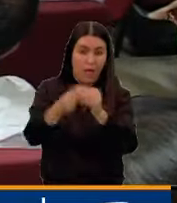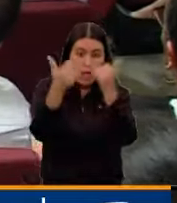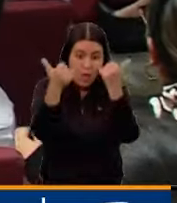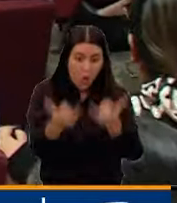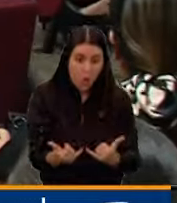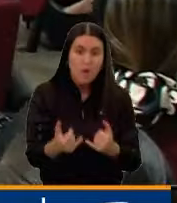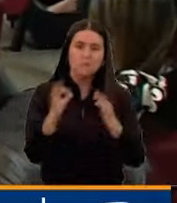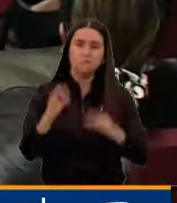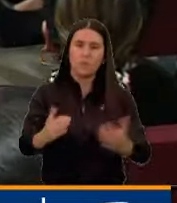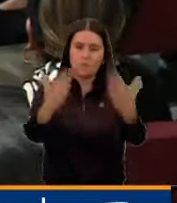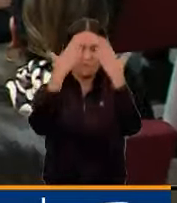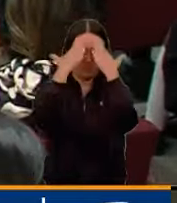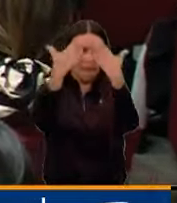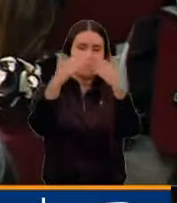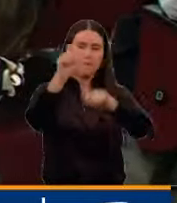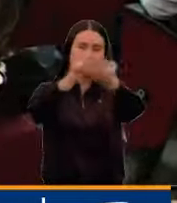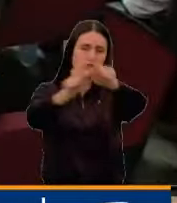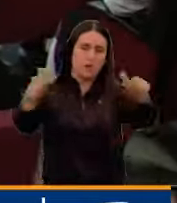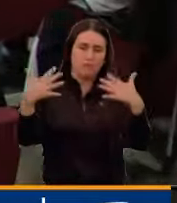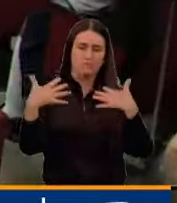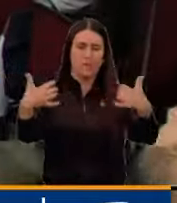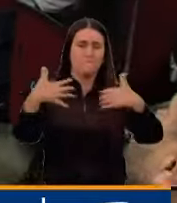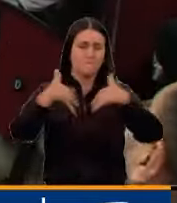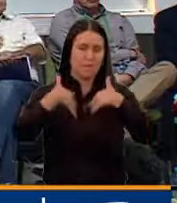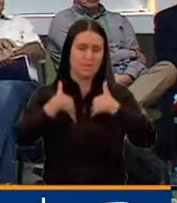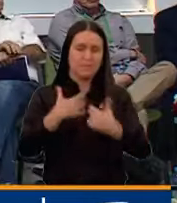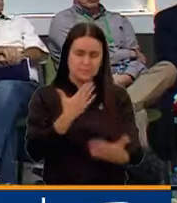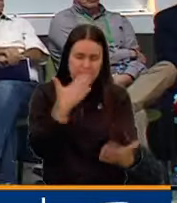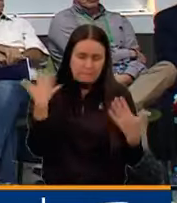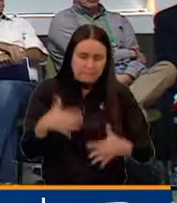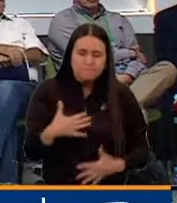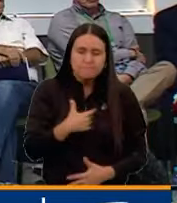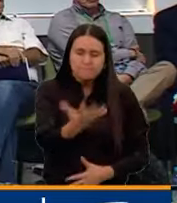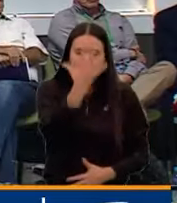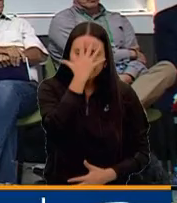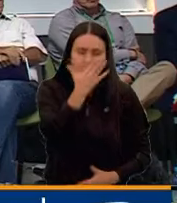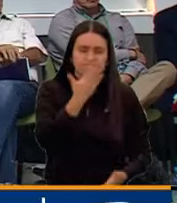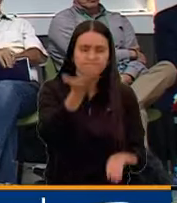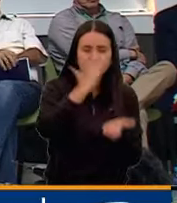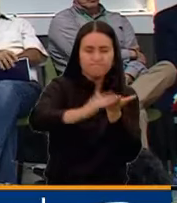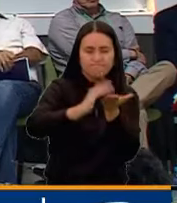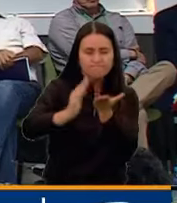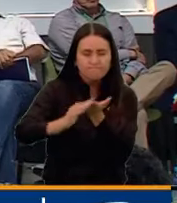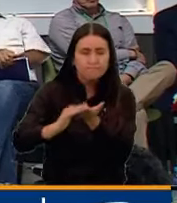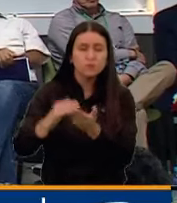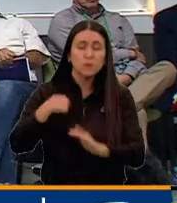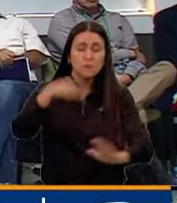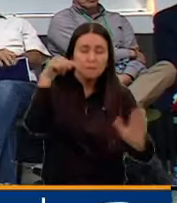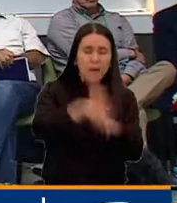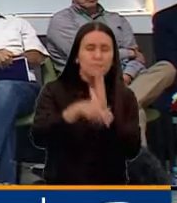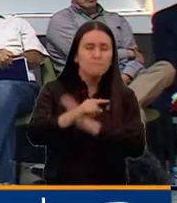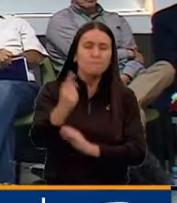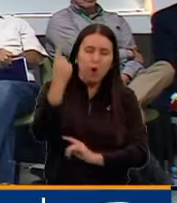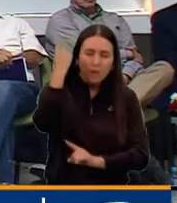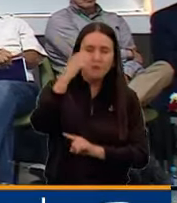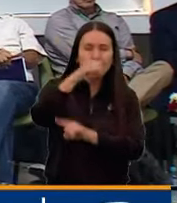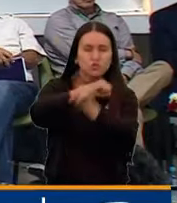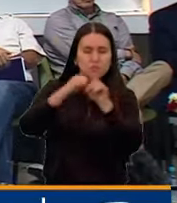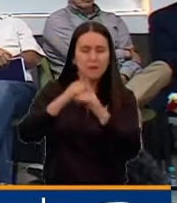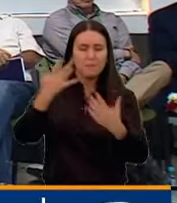perdón públicamente a las víctimas por los crímenes cometidos contra líderes políticos y sociales en la década del